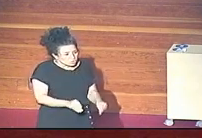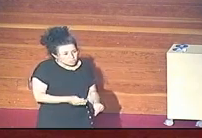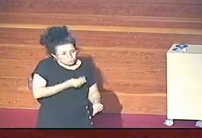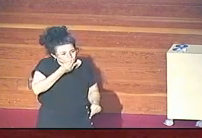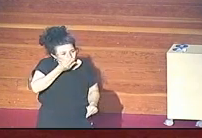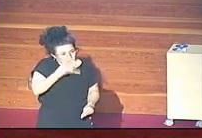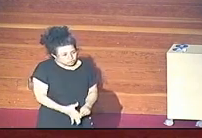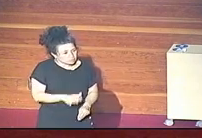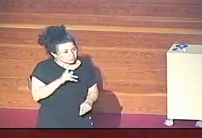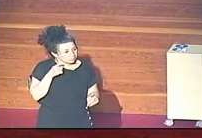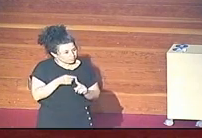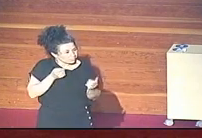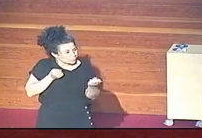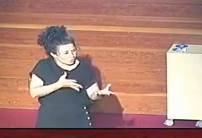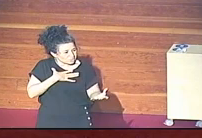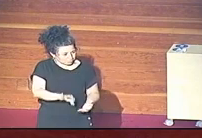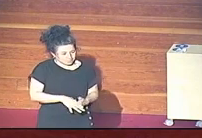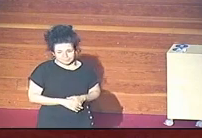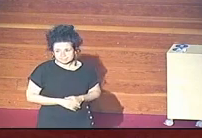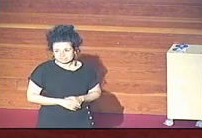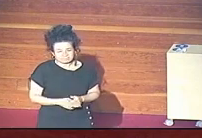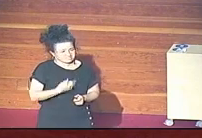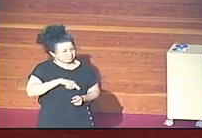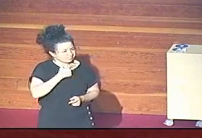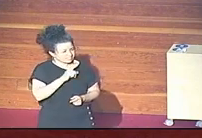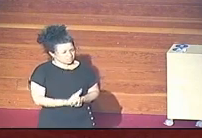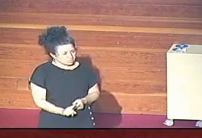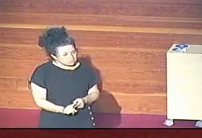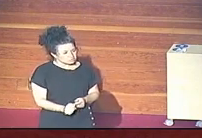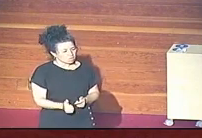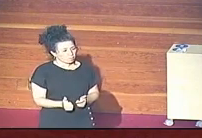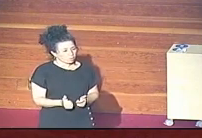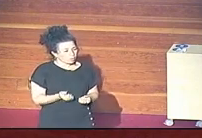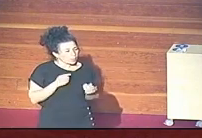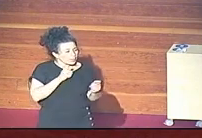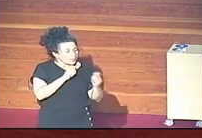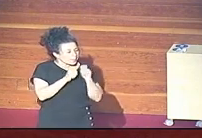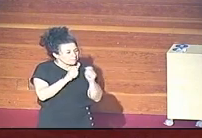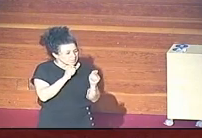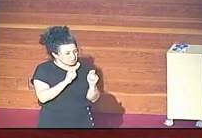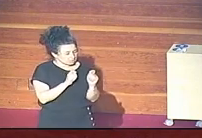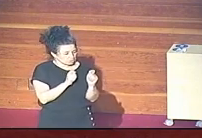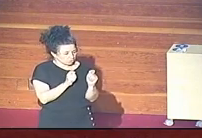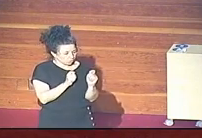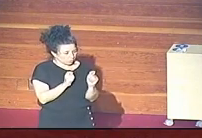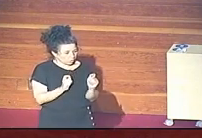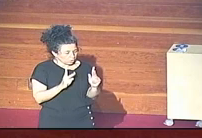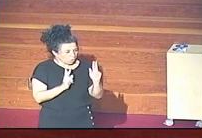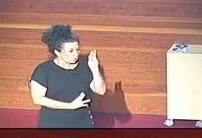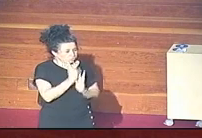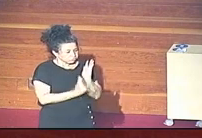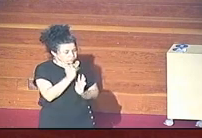contar no nos gusta nada el periodismo de sucesos contarlo como si no hubieran mañana un incendio forestal